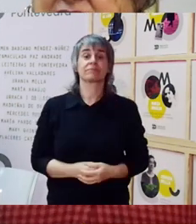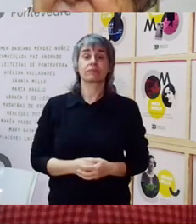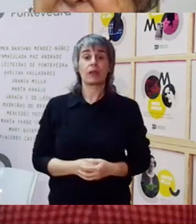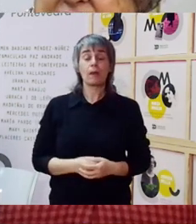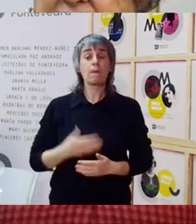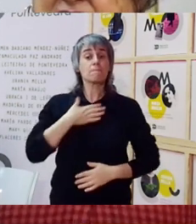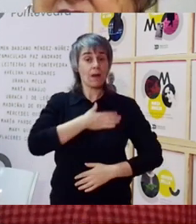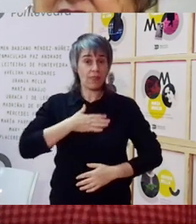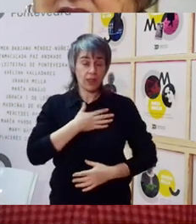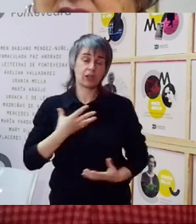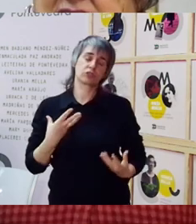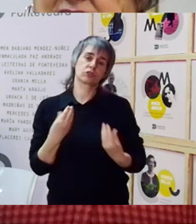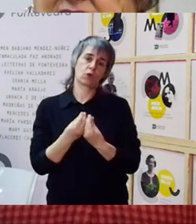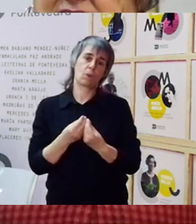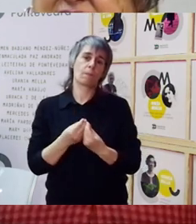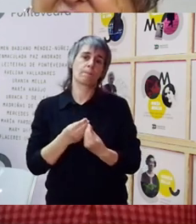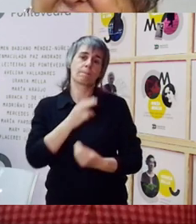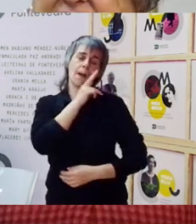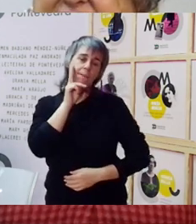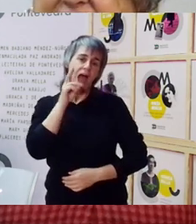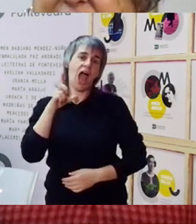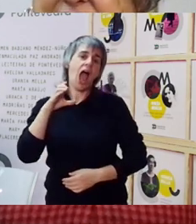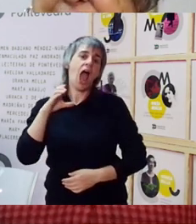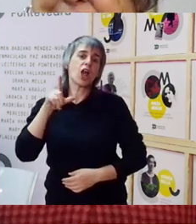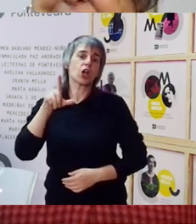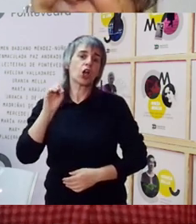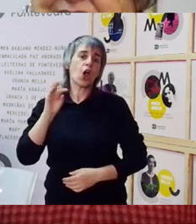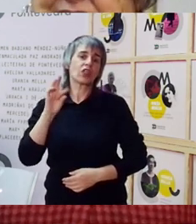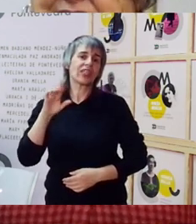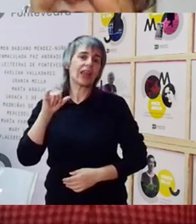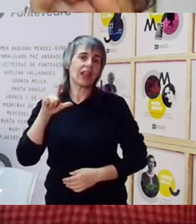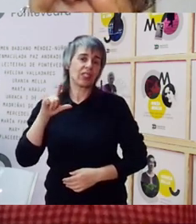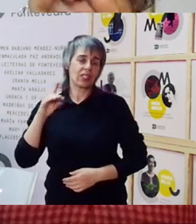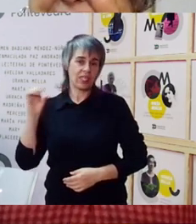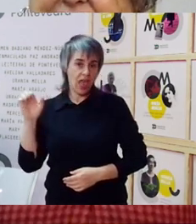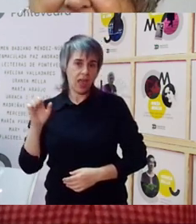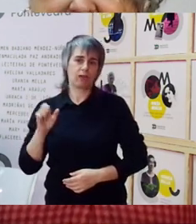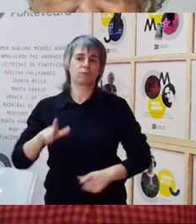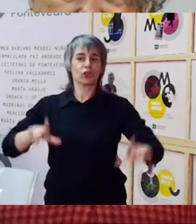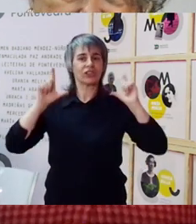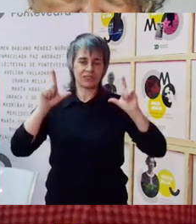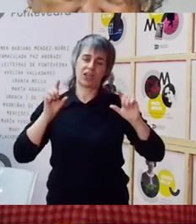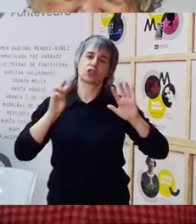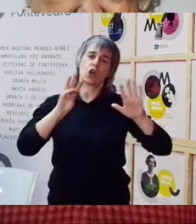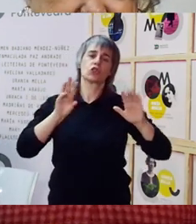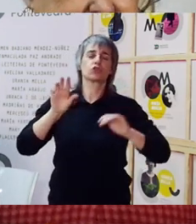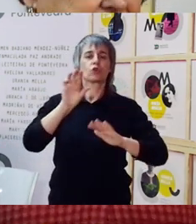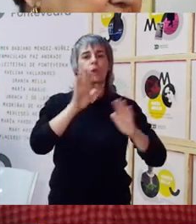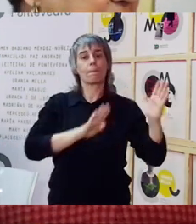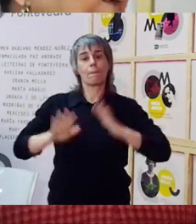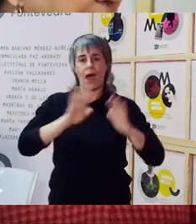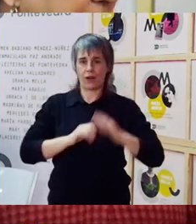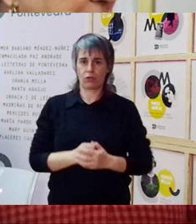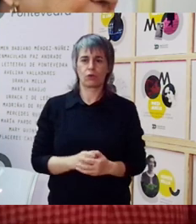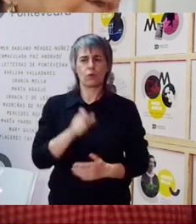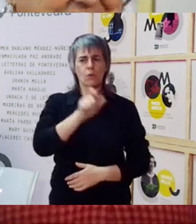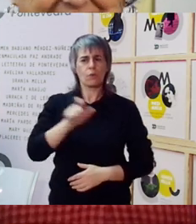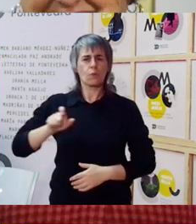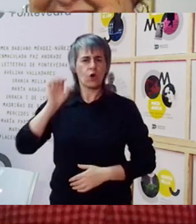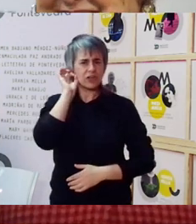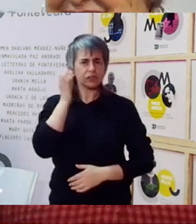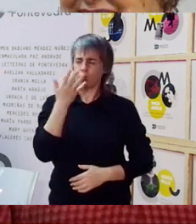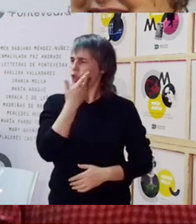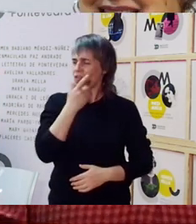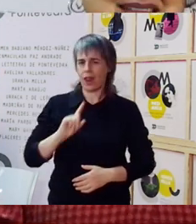foron as protagonistas daquel 8 de marzo e son dúas das mulleres máis coñecidas e agora visibilizadas de Ponte Caldelas.